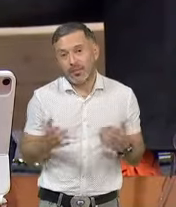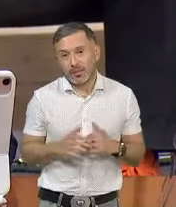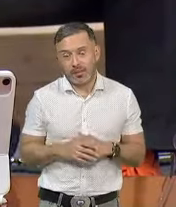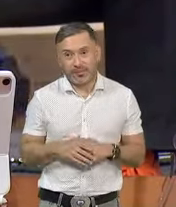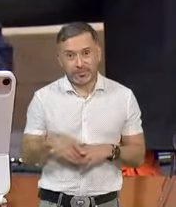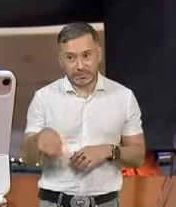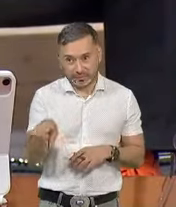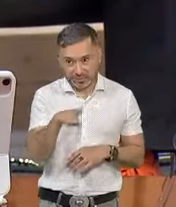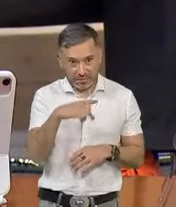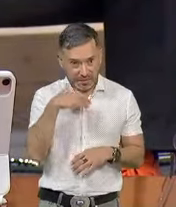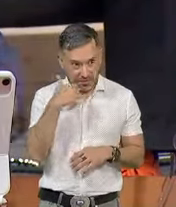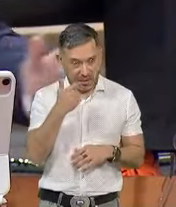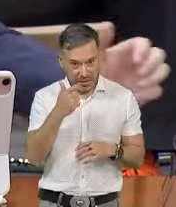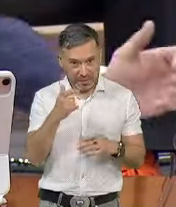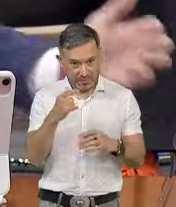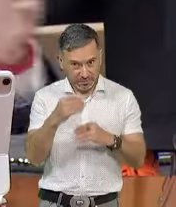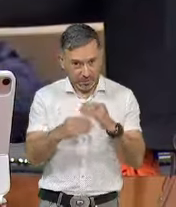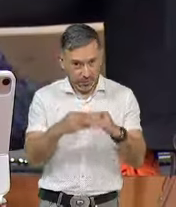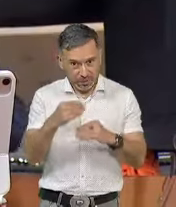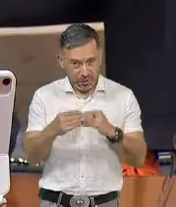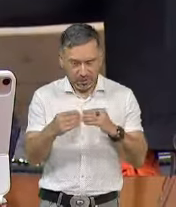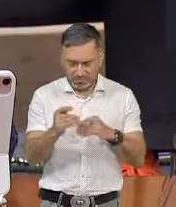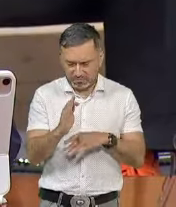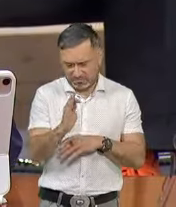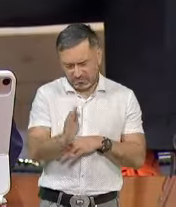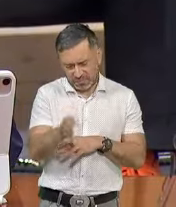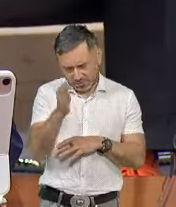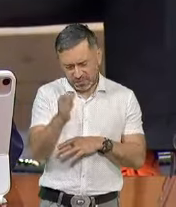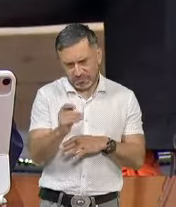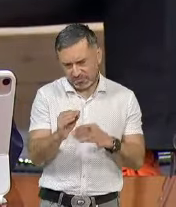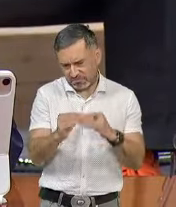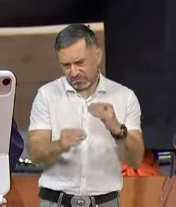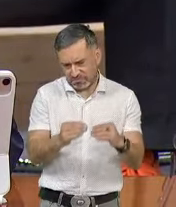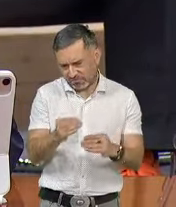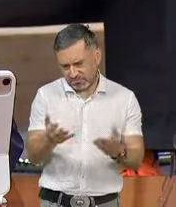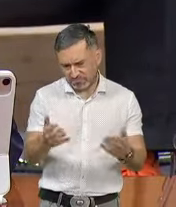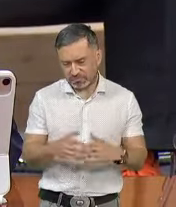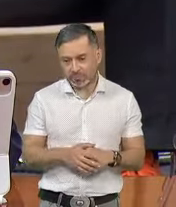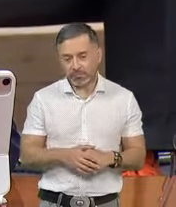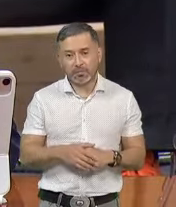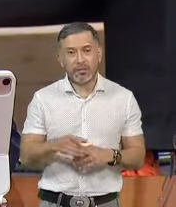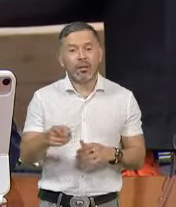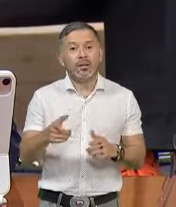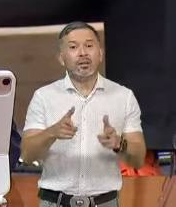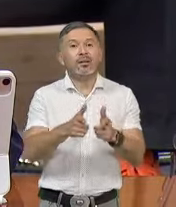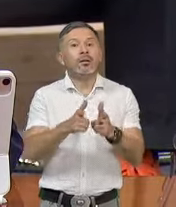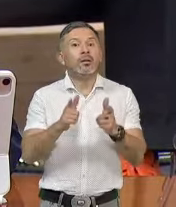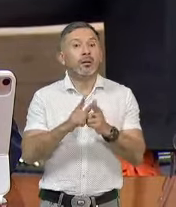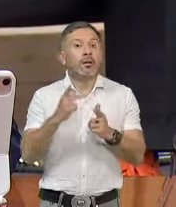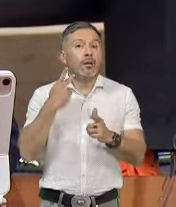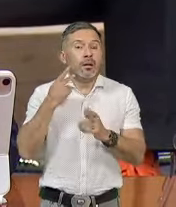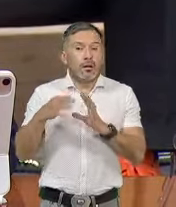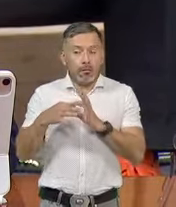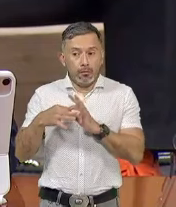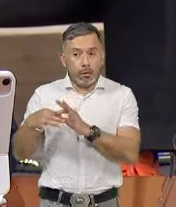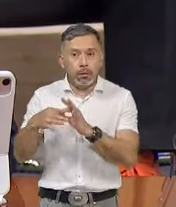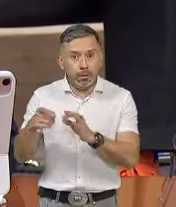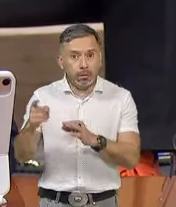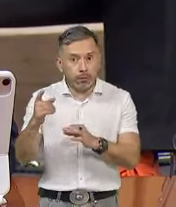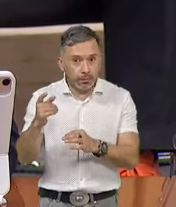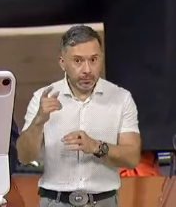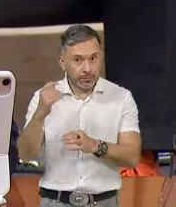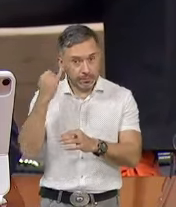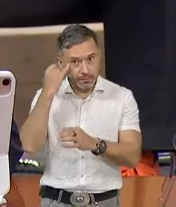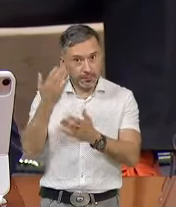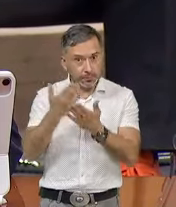lo discutimos la coalición propuso a Manuel López San Martín